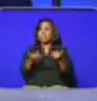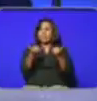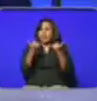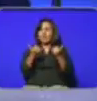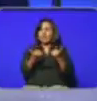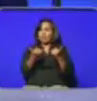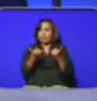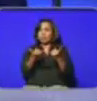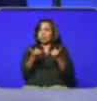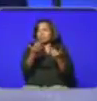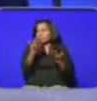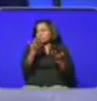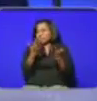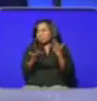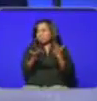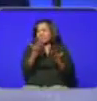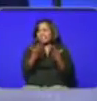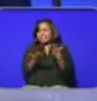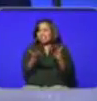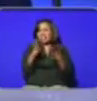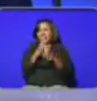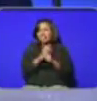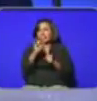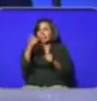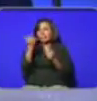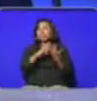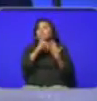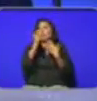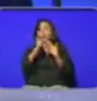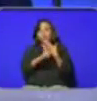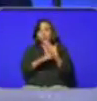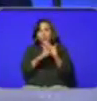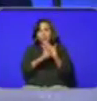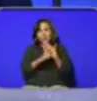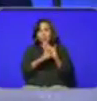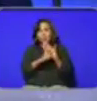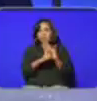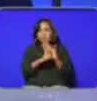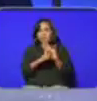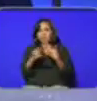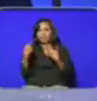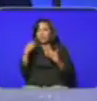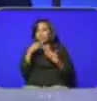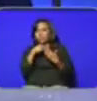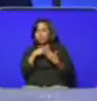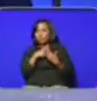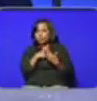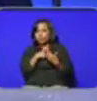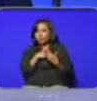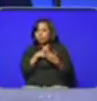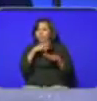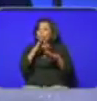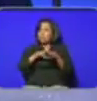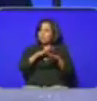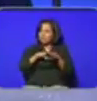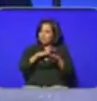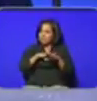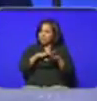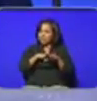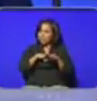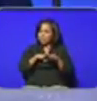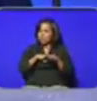otro programa, panorama sobre este mismo tema y de seguro que lo vamos a hacer. Así que le damos la oportunidad a cada uno de que ofrezca sus conclusiones